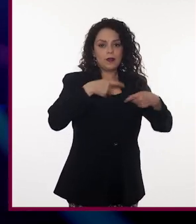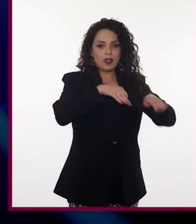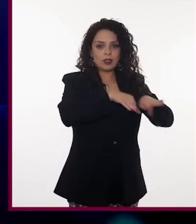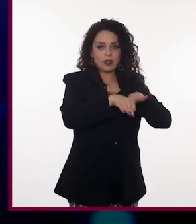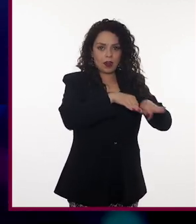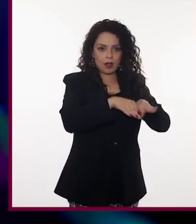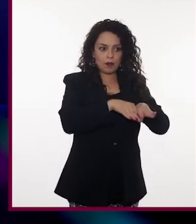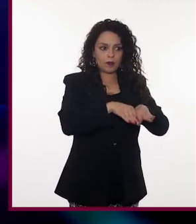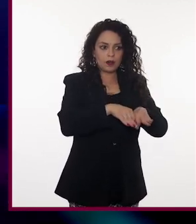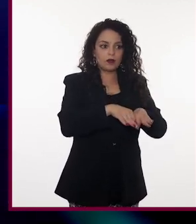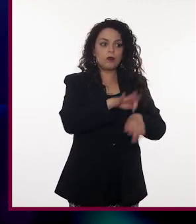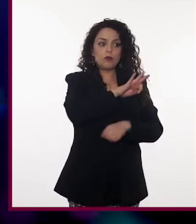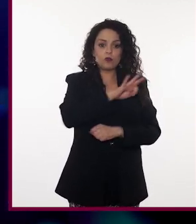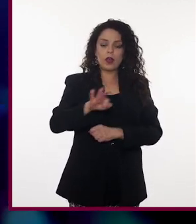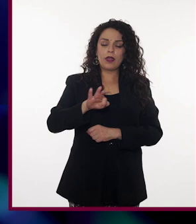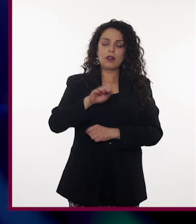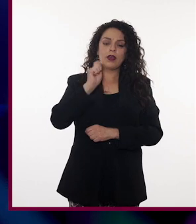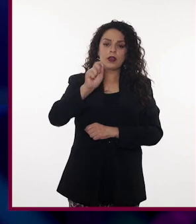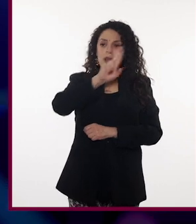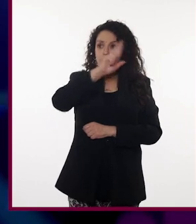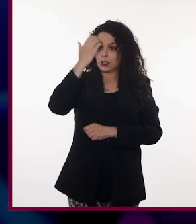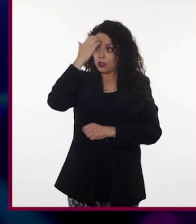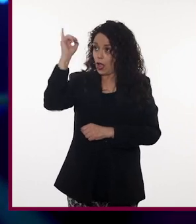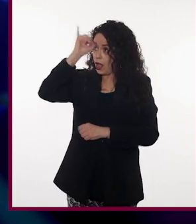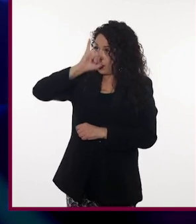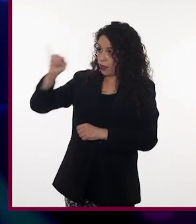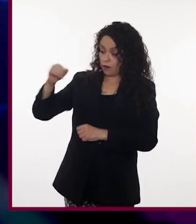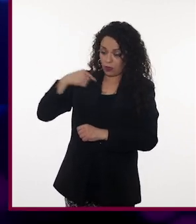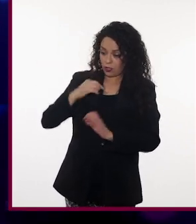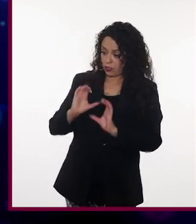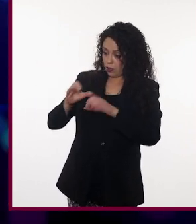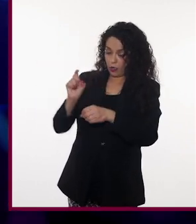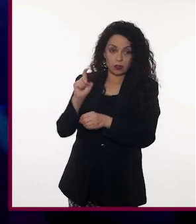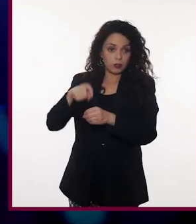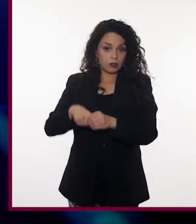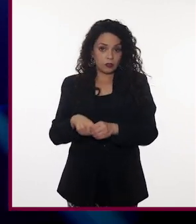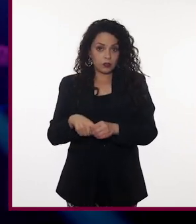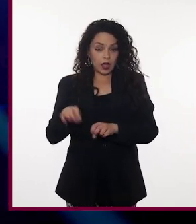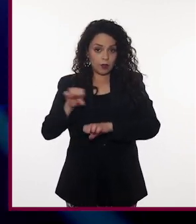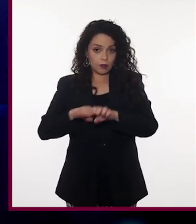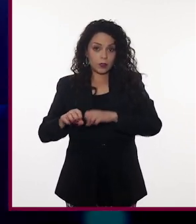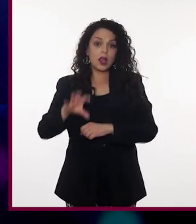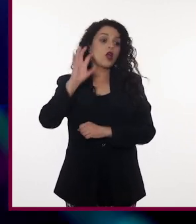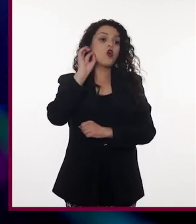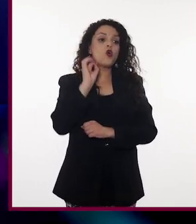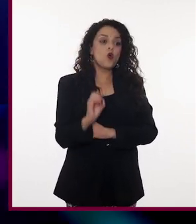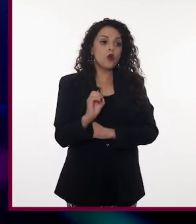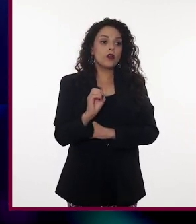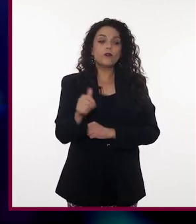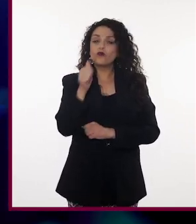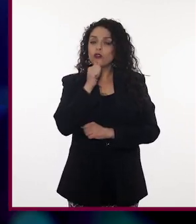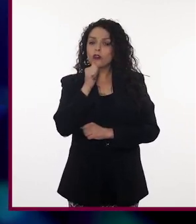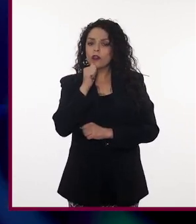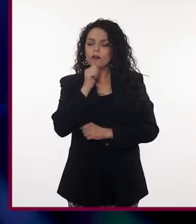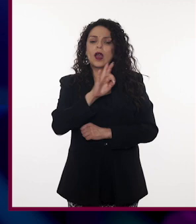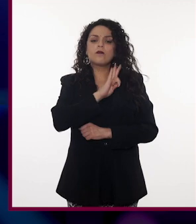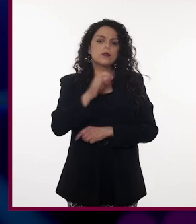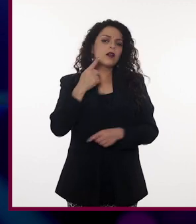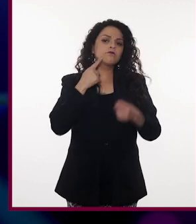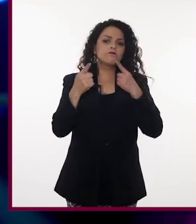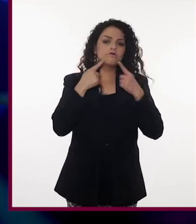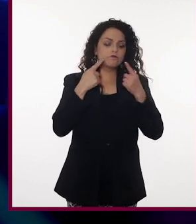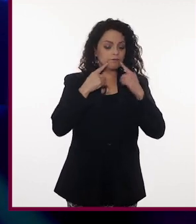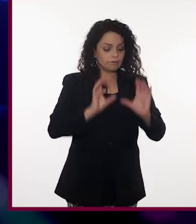reconocimiento de la relación laboral empleado-empleador, es empleador-empleado, o aun cuando no hayan llegado a eso, pueden negociar de